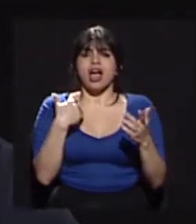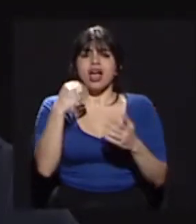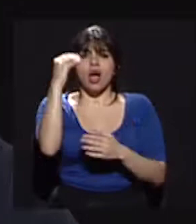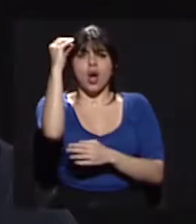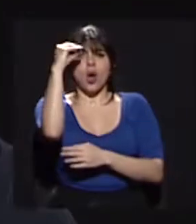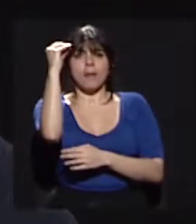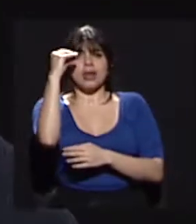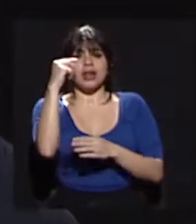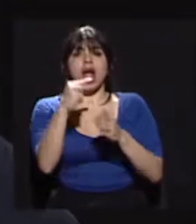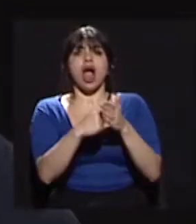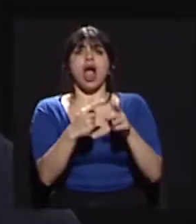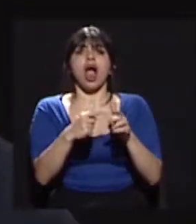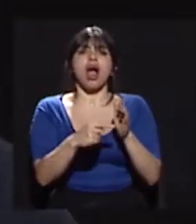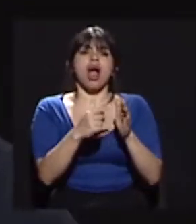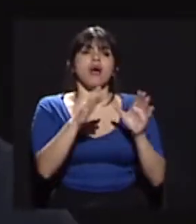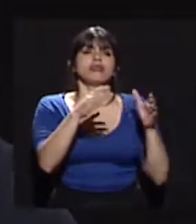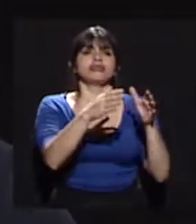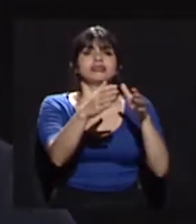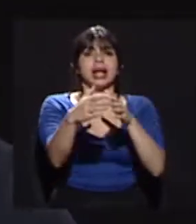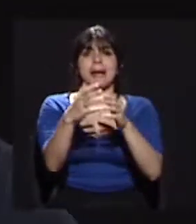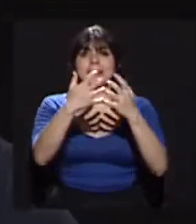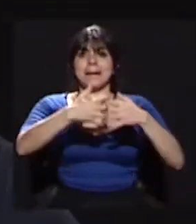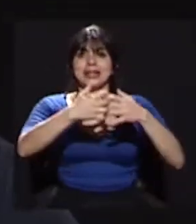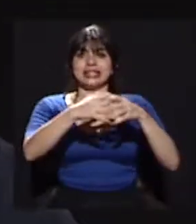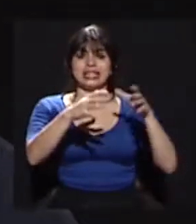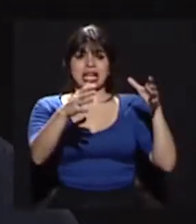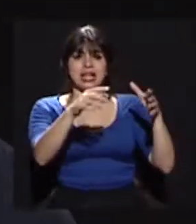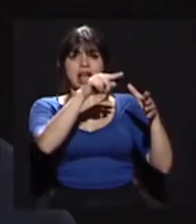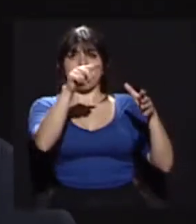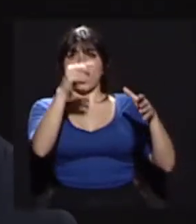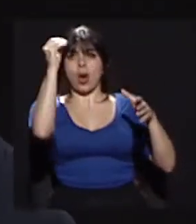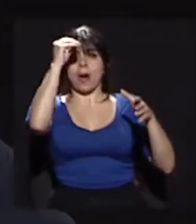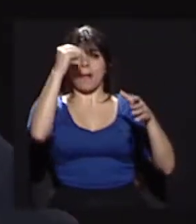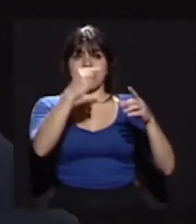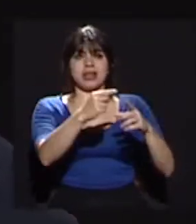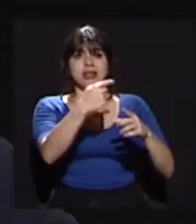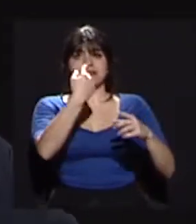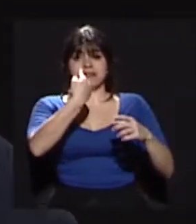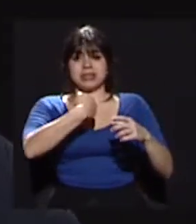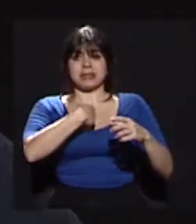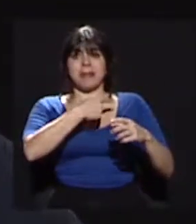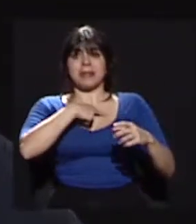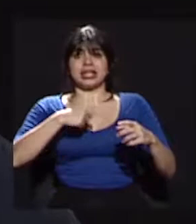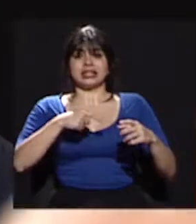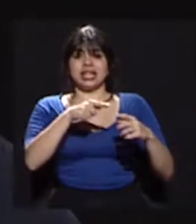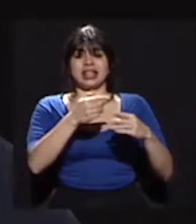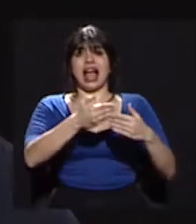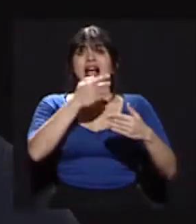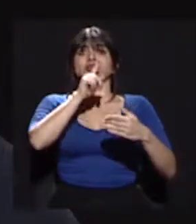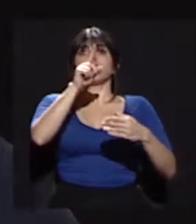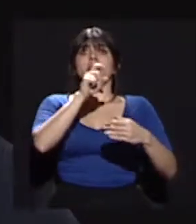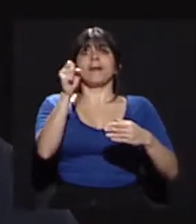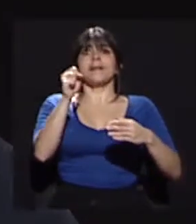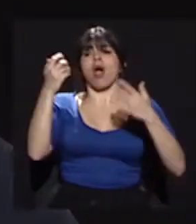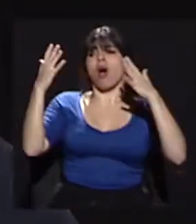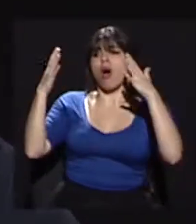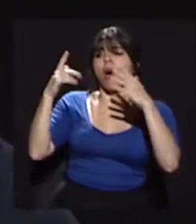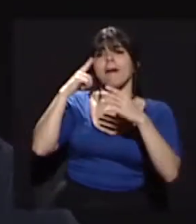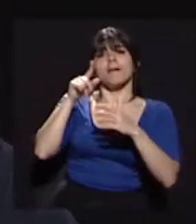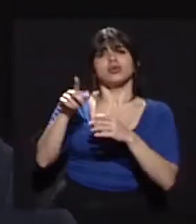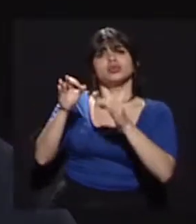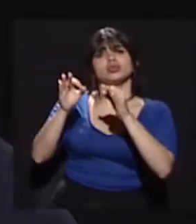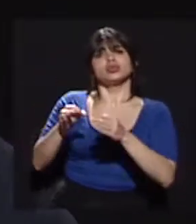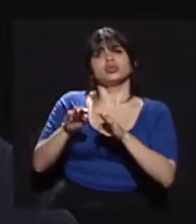que algunos sectores especialmente cámaras empresariales dicen tener es del mismo presidente al que hace un mes exaltaban por su decisión de